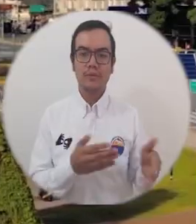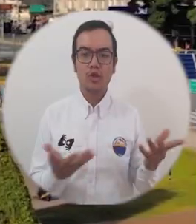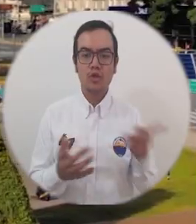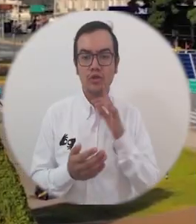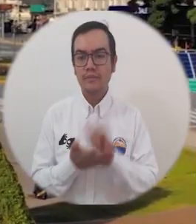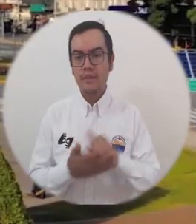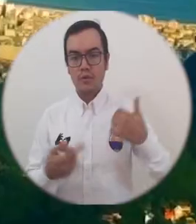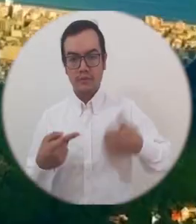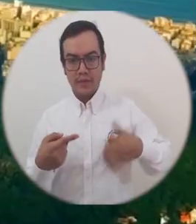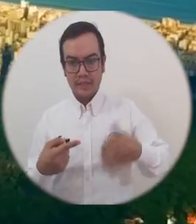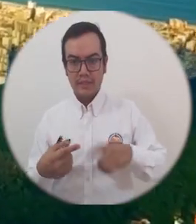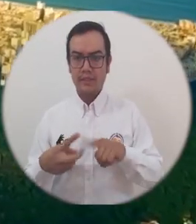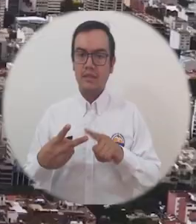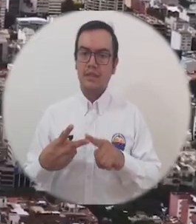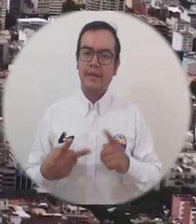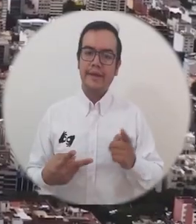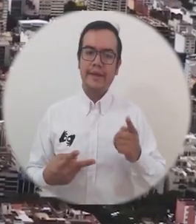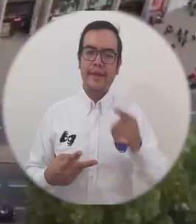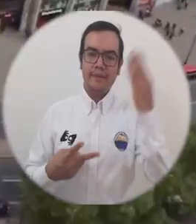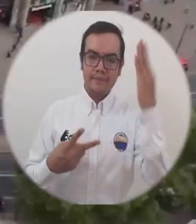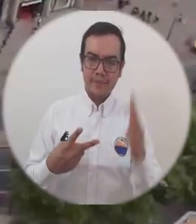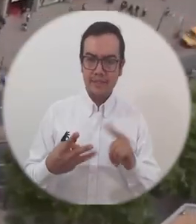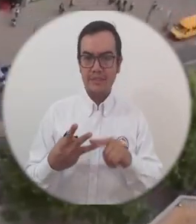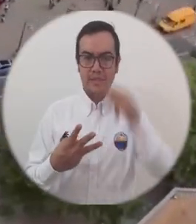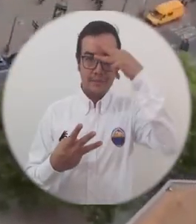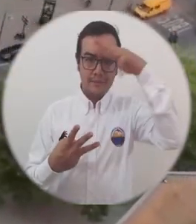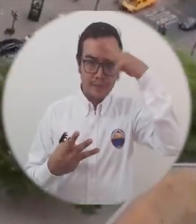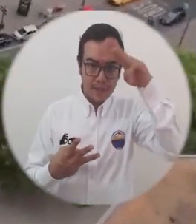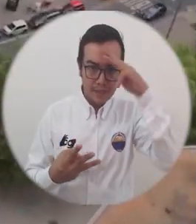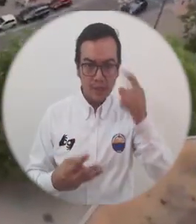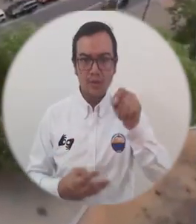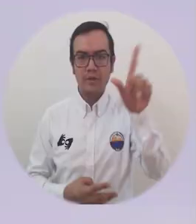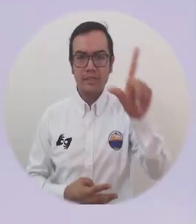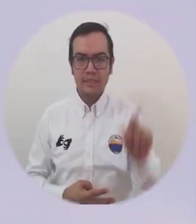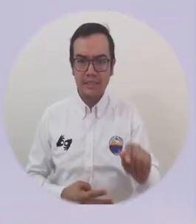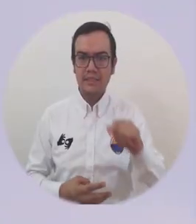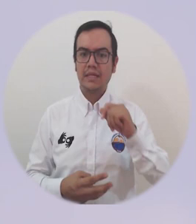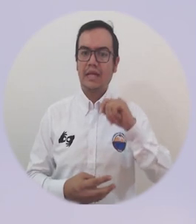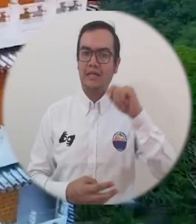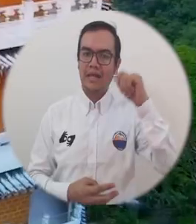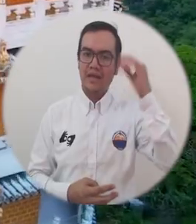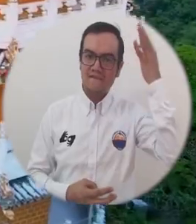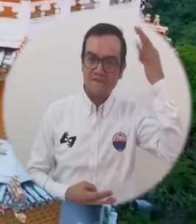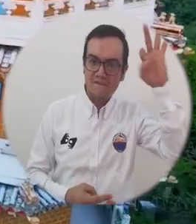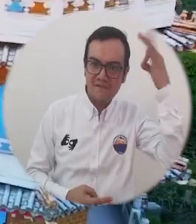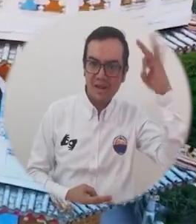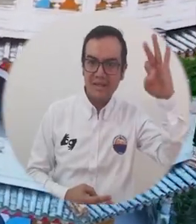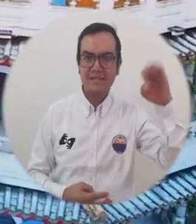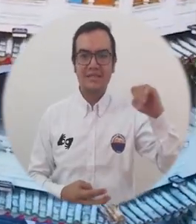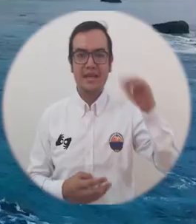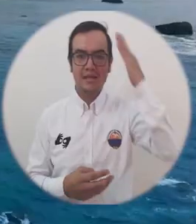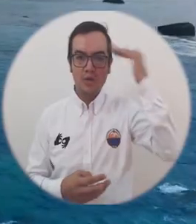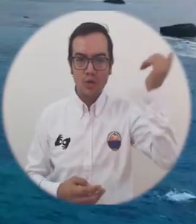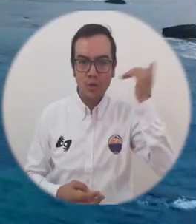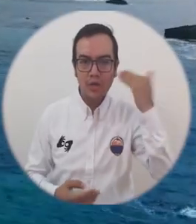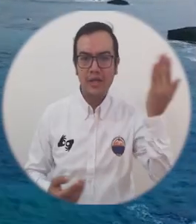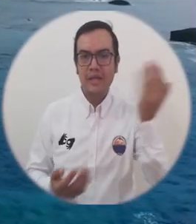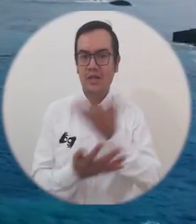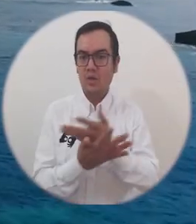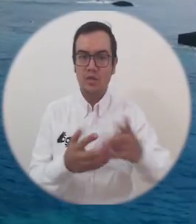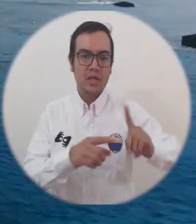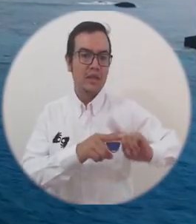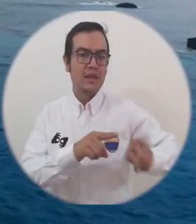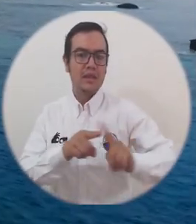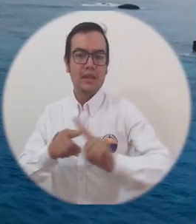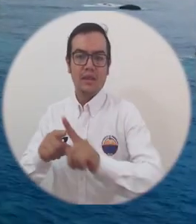en países como argentina brasil méxico italia españa francia alemania y taiwán asimismo estudiantes de distintos